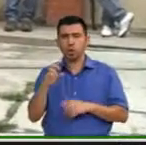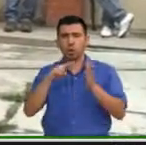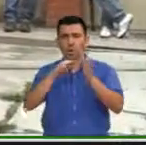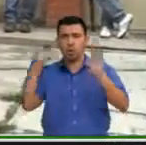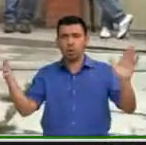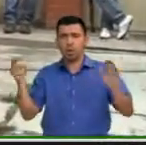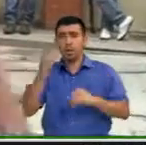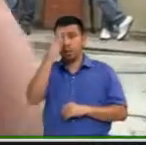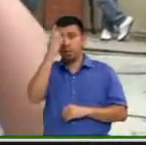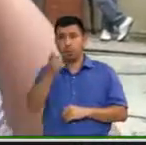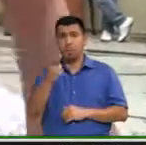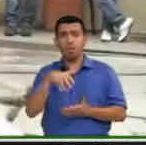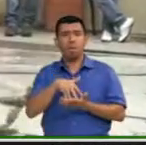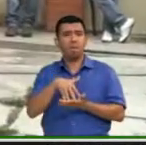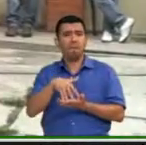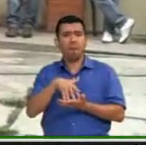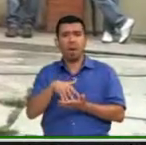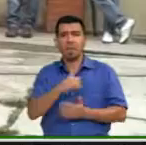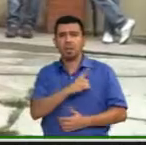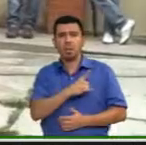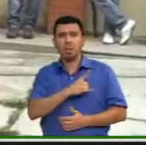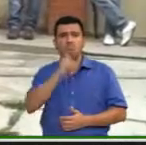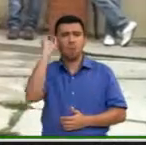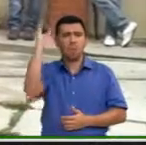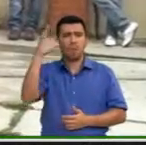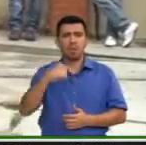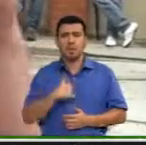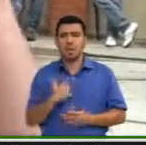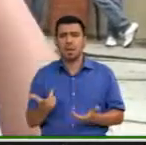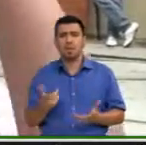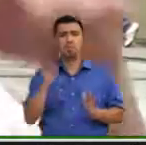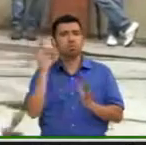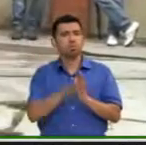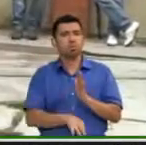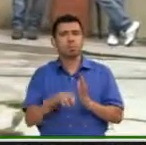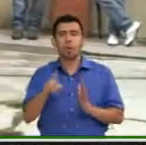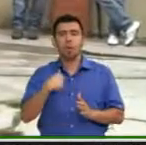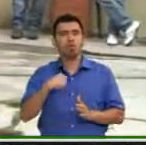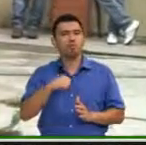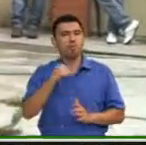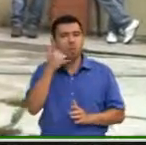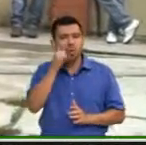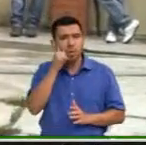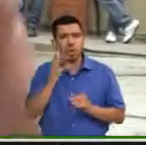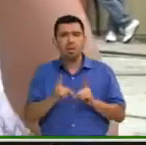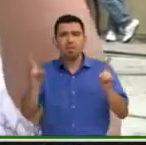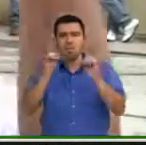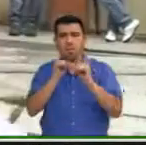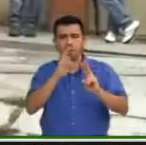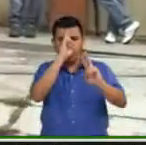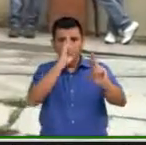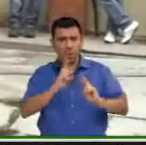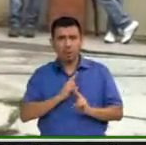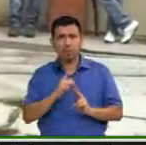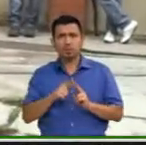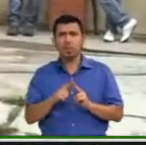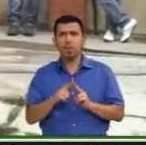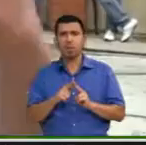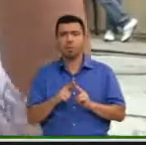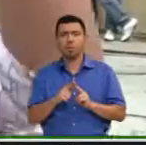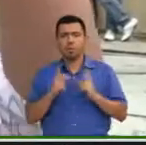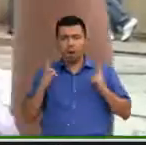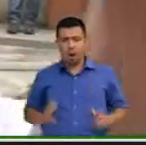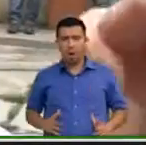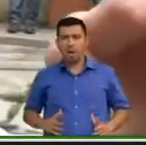en la universidad porque nosotros los de sostenga no tenemos un laboratorio y no para anatomía no tenemos un laboratorio